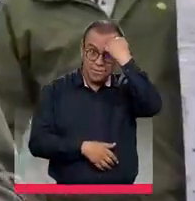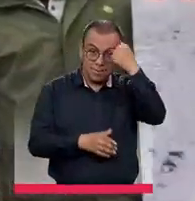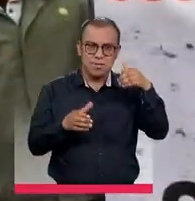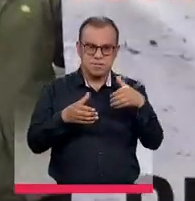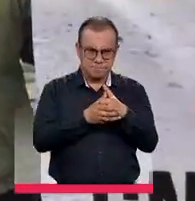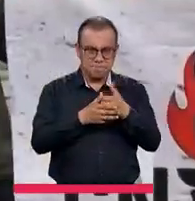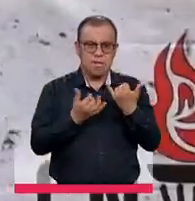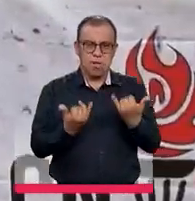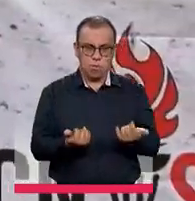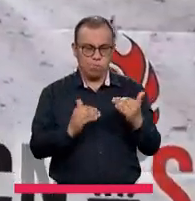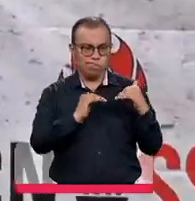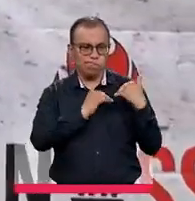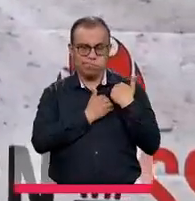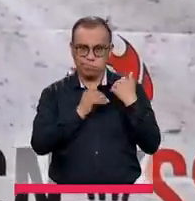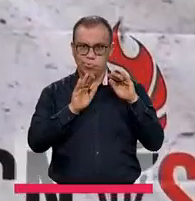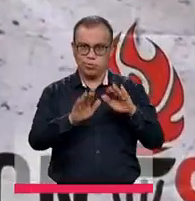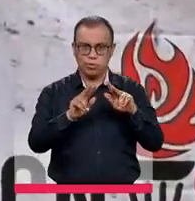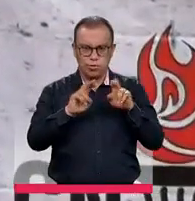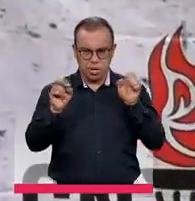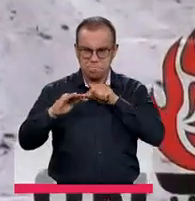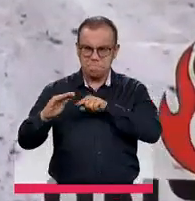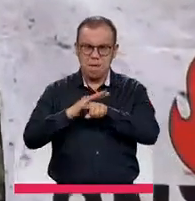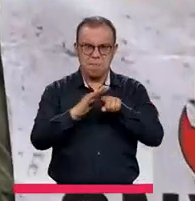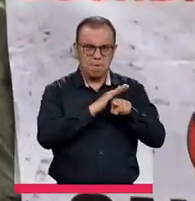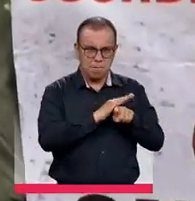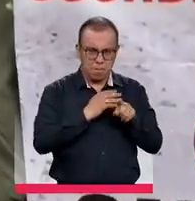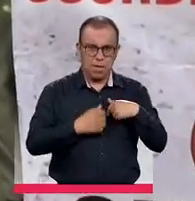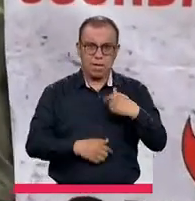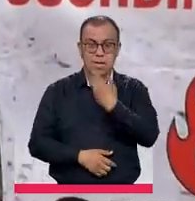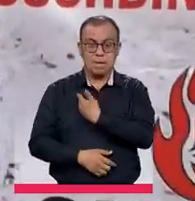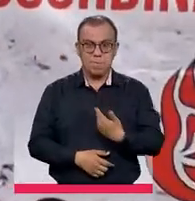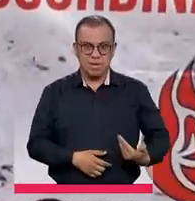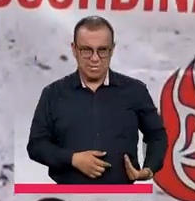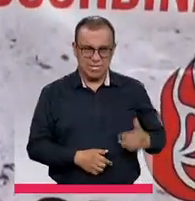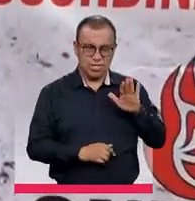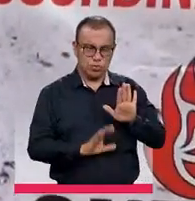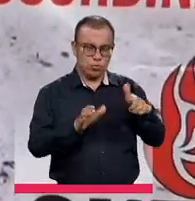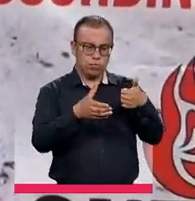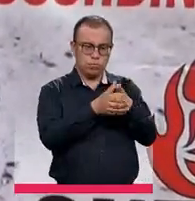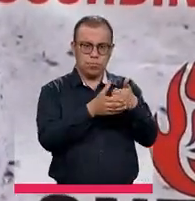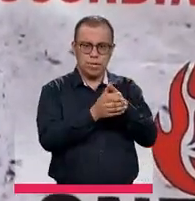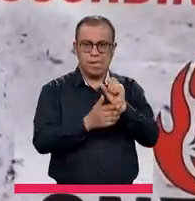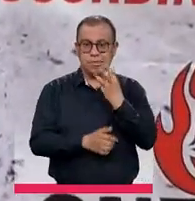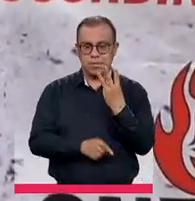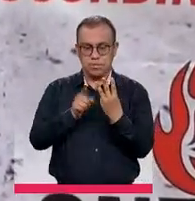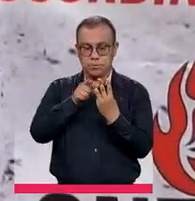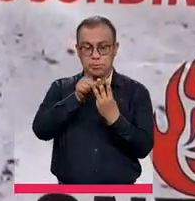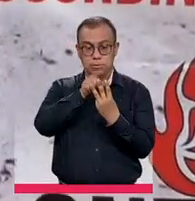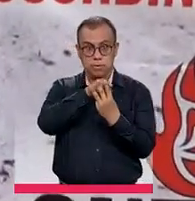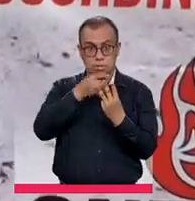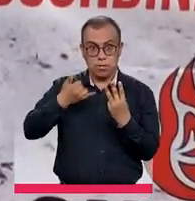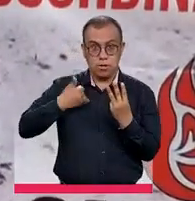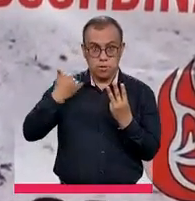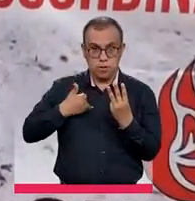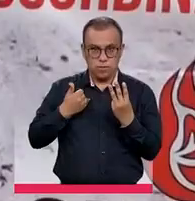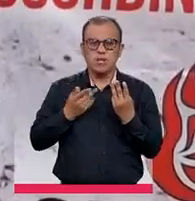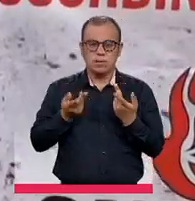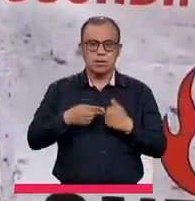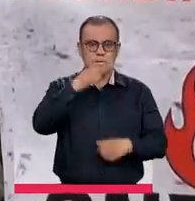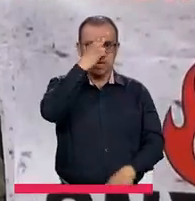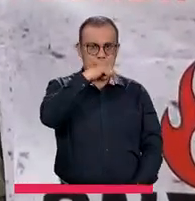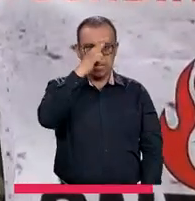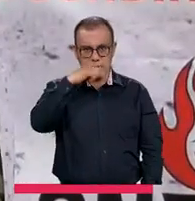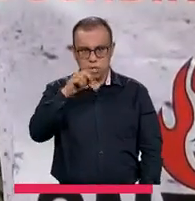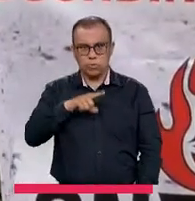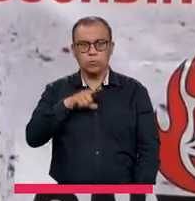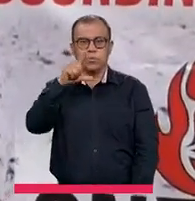están pidiendo que los responsables de la masacre sean capturados. El presidente de FECODE dijo que 3 de los jóvenes de Samaniego son hijos